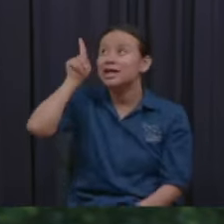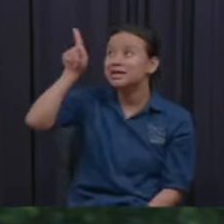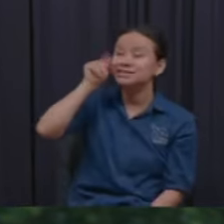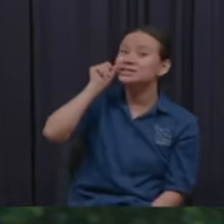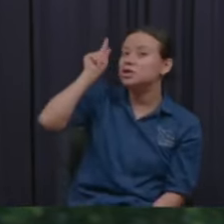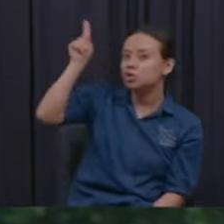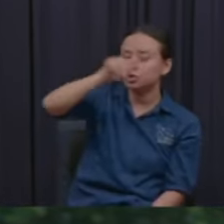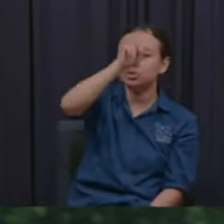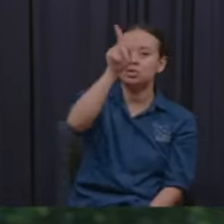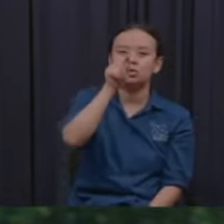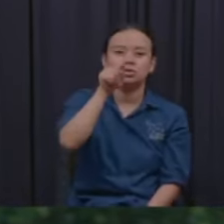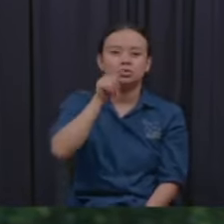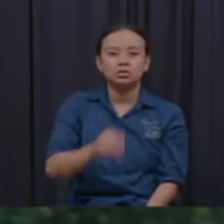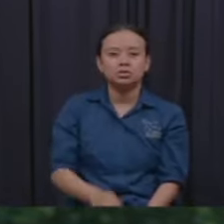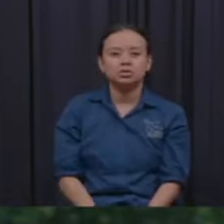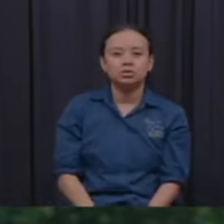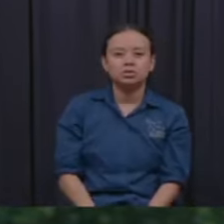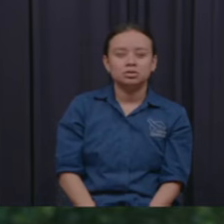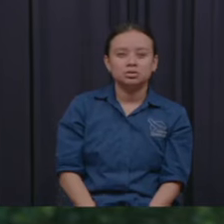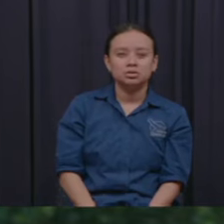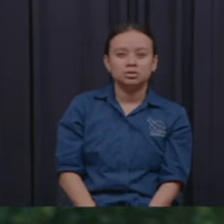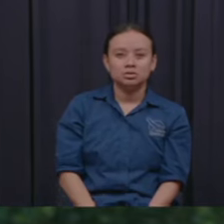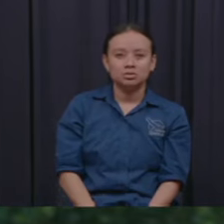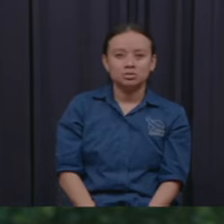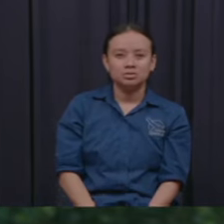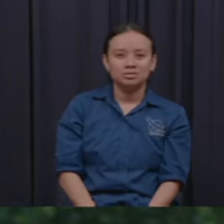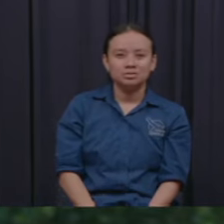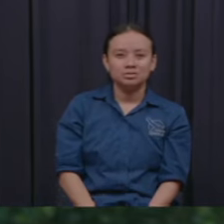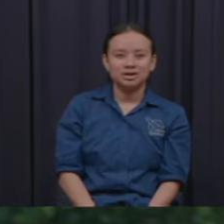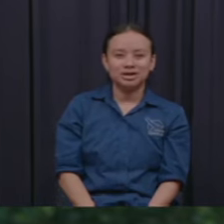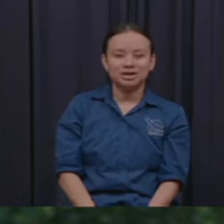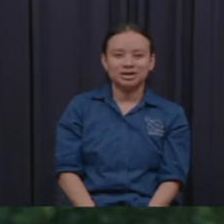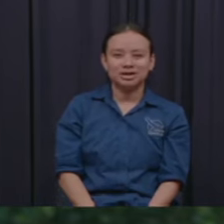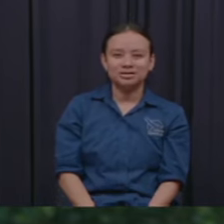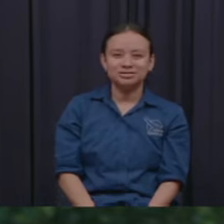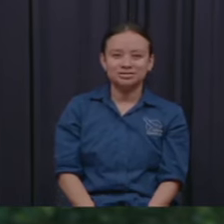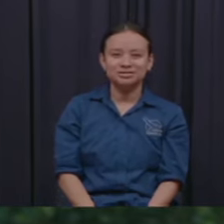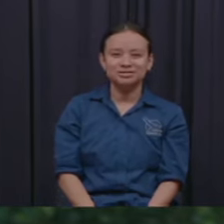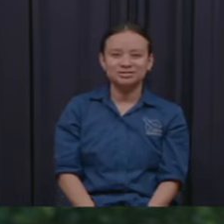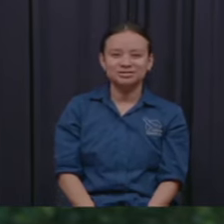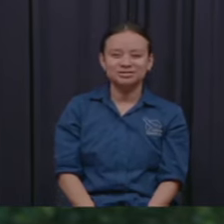Entonces ustedes acaban de confesar que están amarrados.